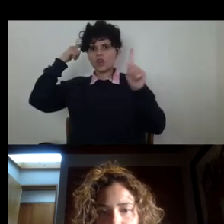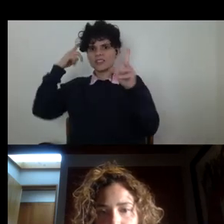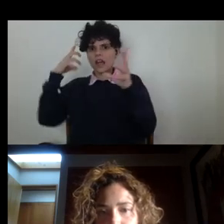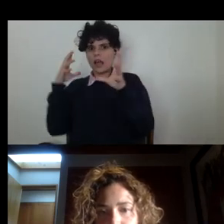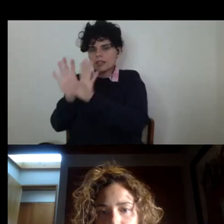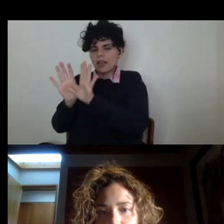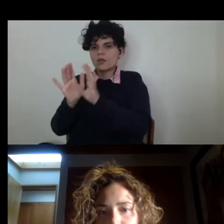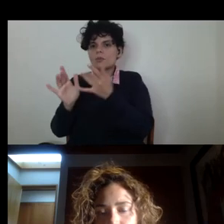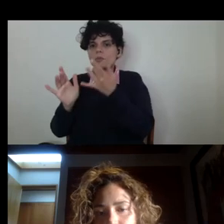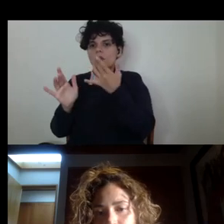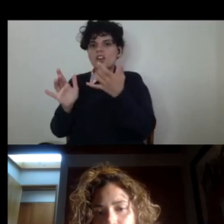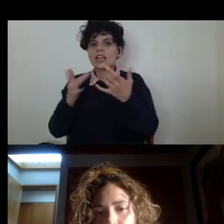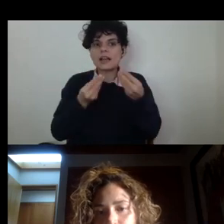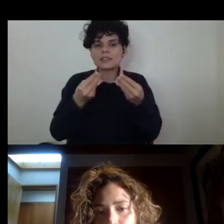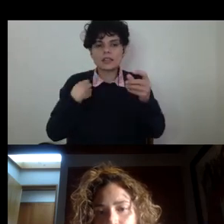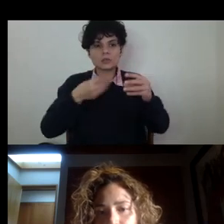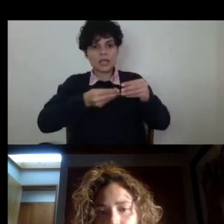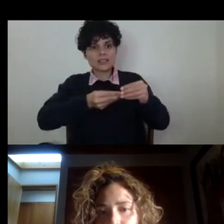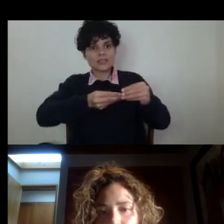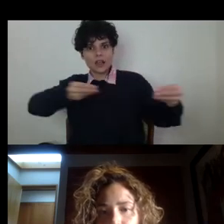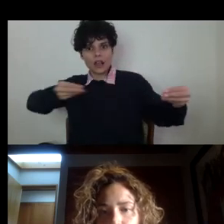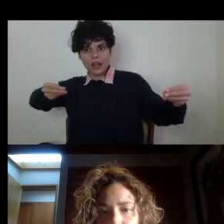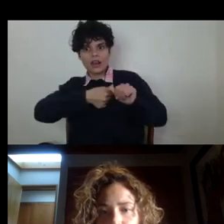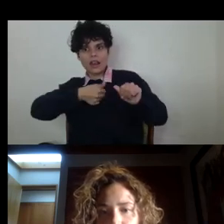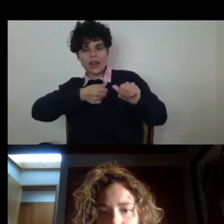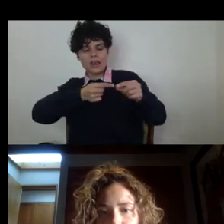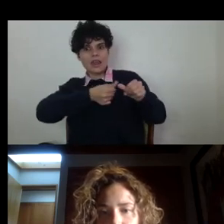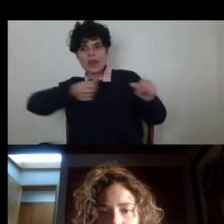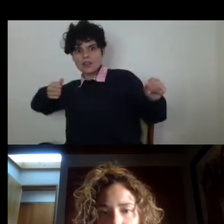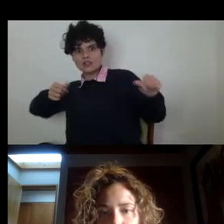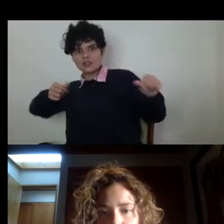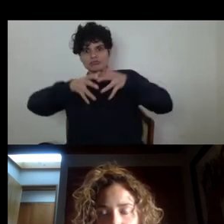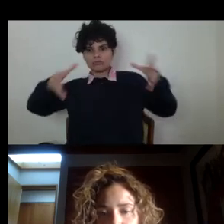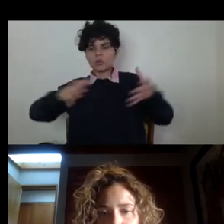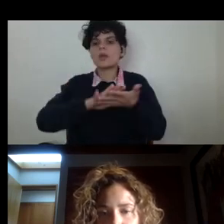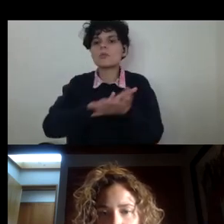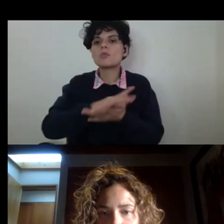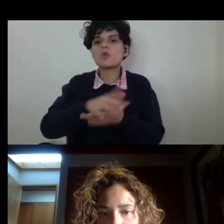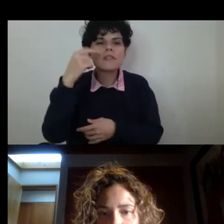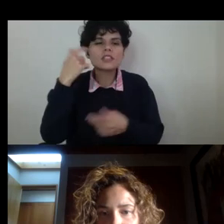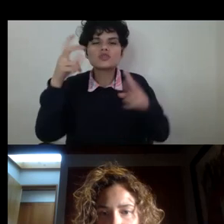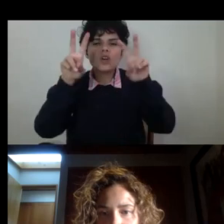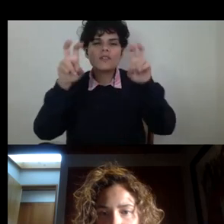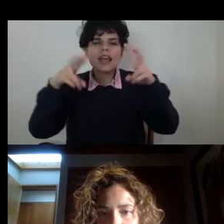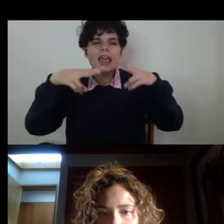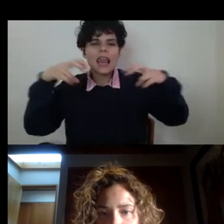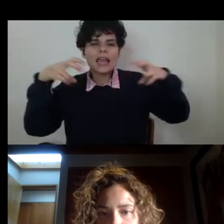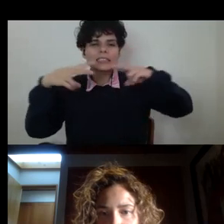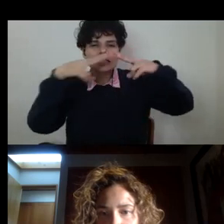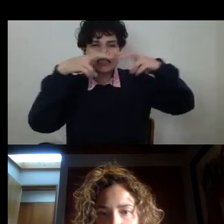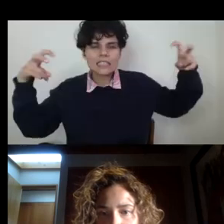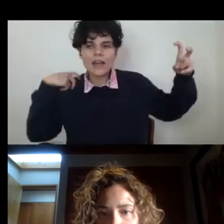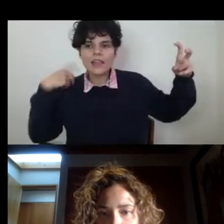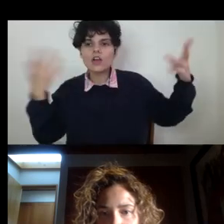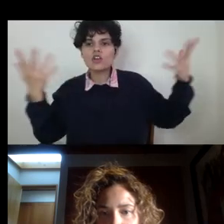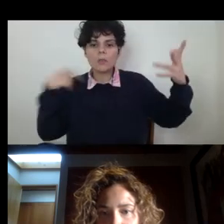ha aumentado el diámetro. Si ustedes hablan con la gente que ve conducción eléctrica, una forma de aislar un cable